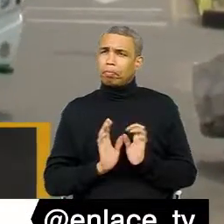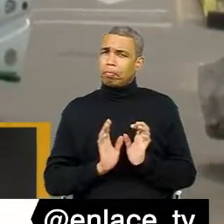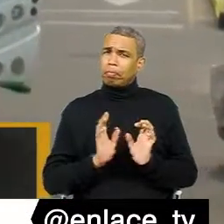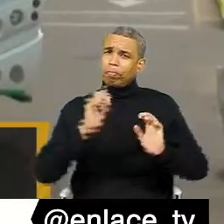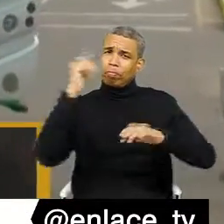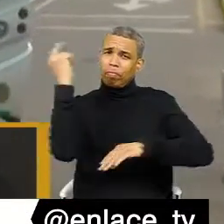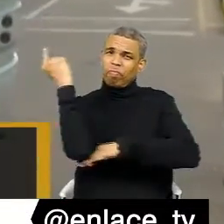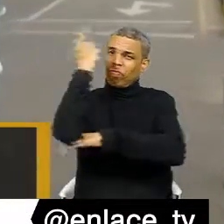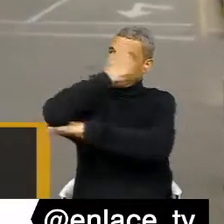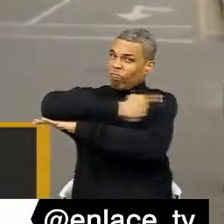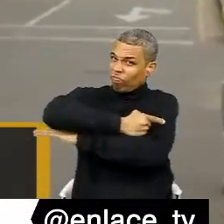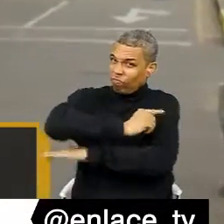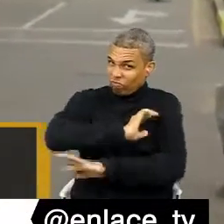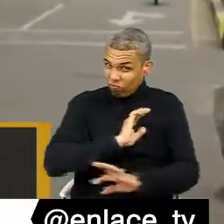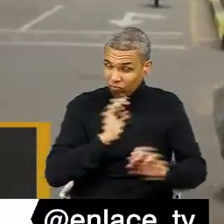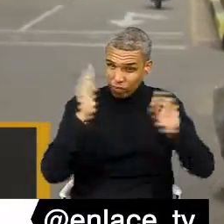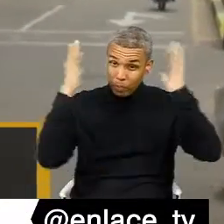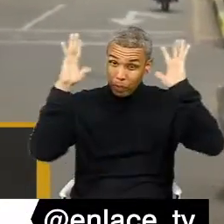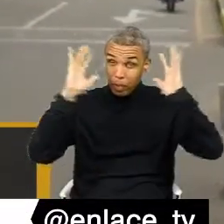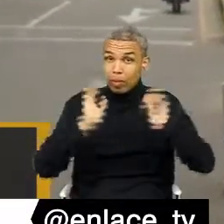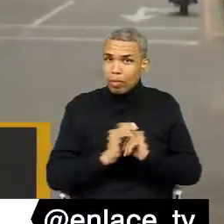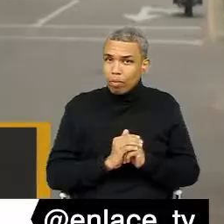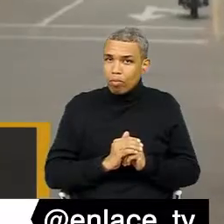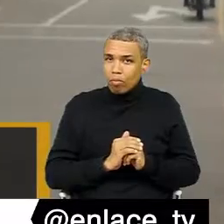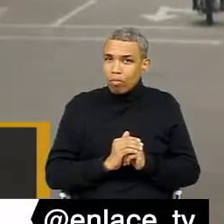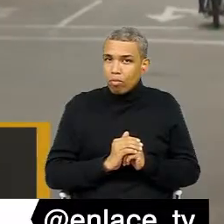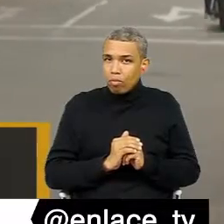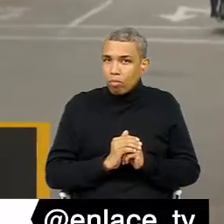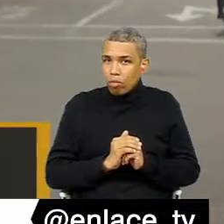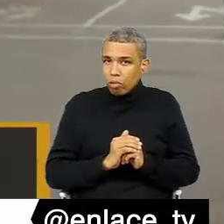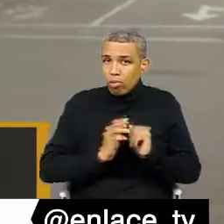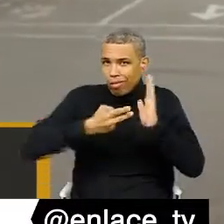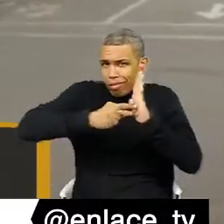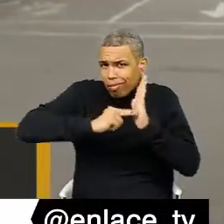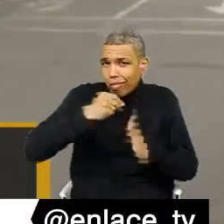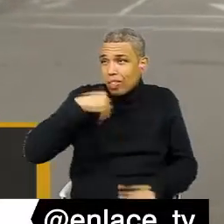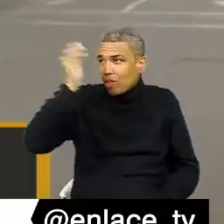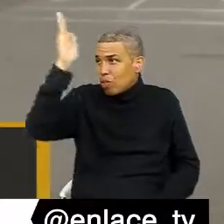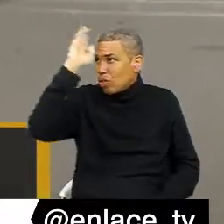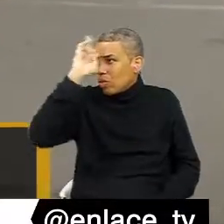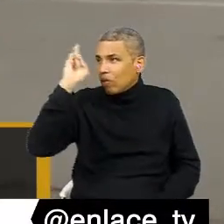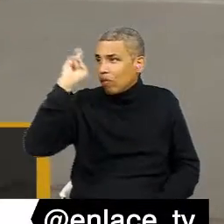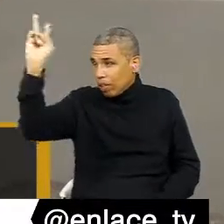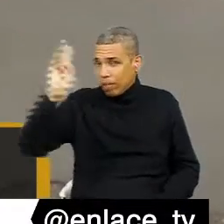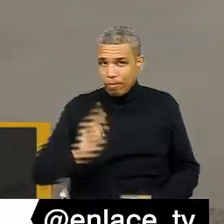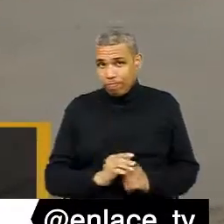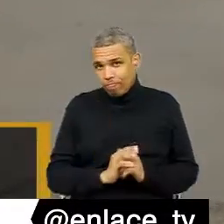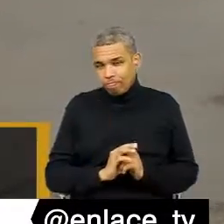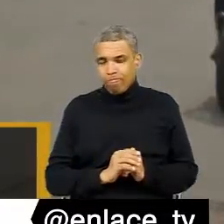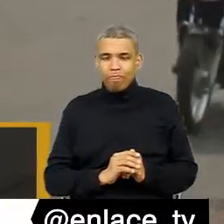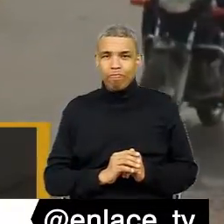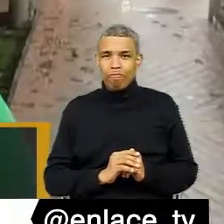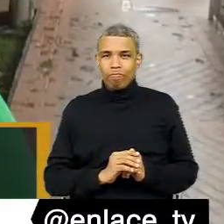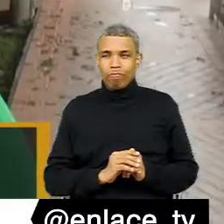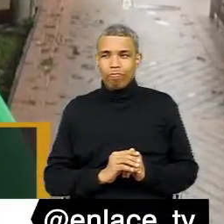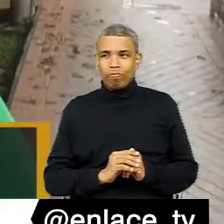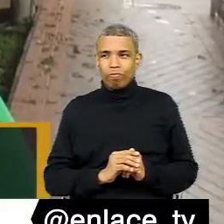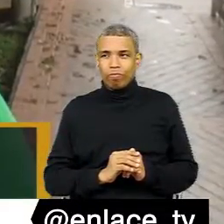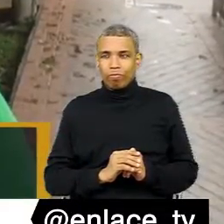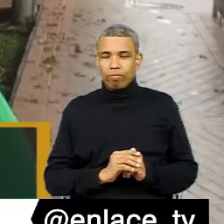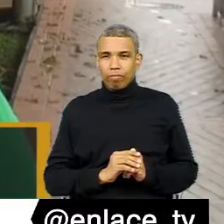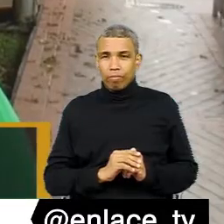el hecho como de reafirmar nuestra fe en Dios, sino también pues es una oportunidad como decirle a todos los conductores que pues lo hagan